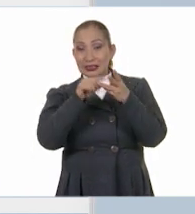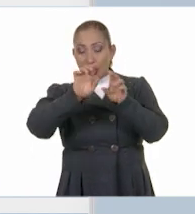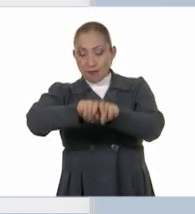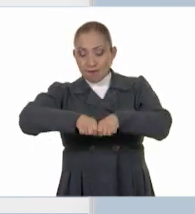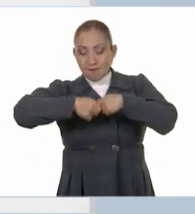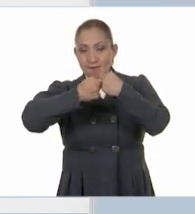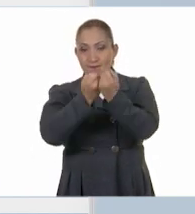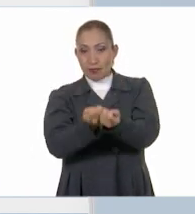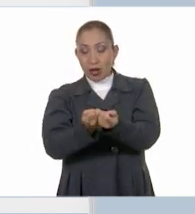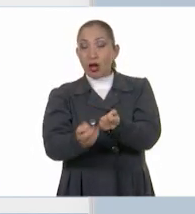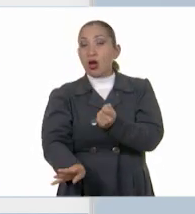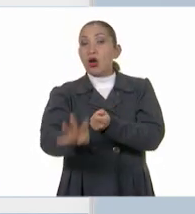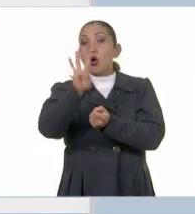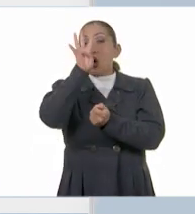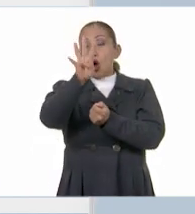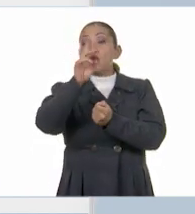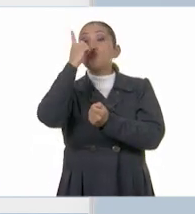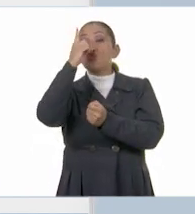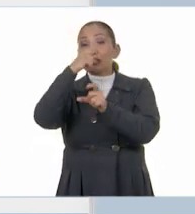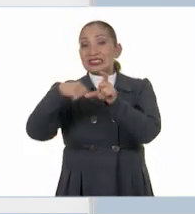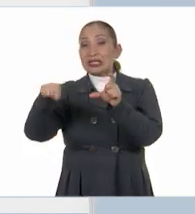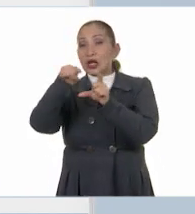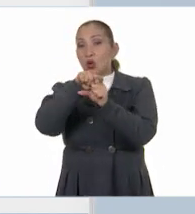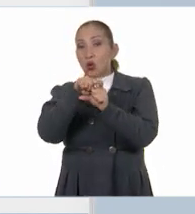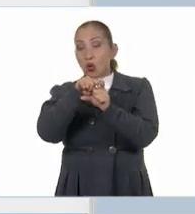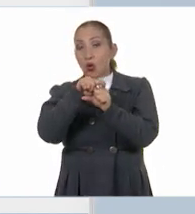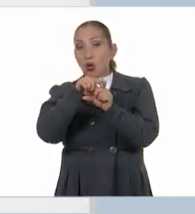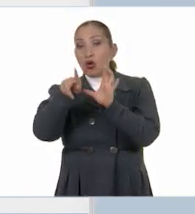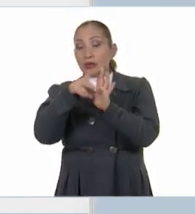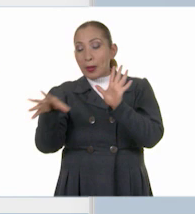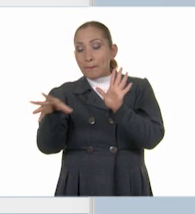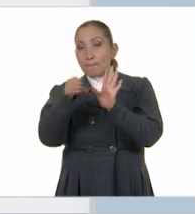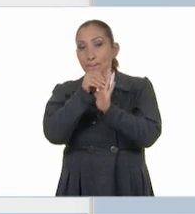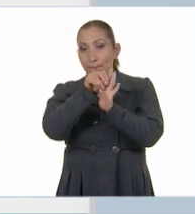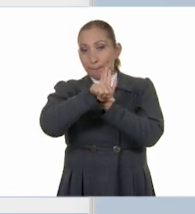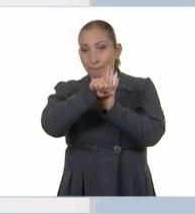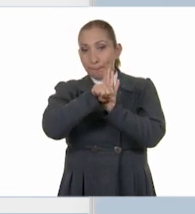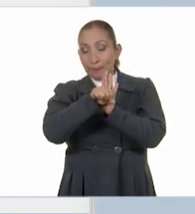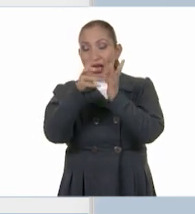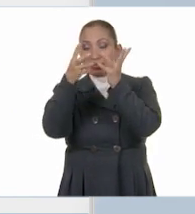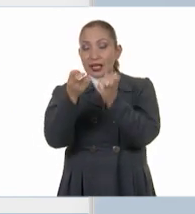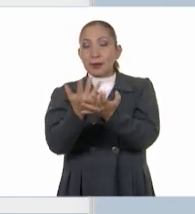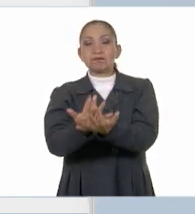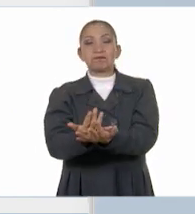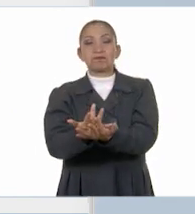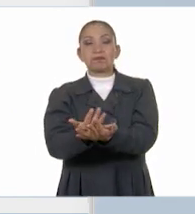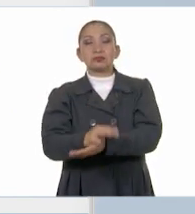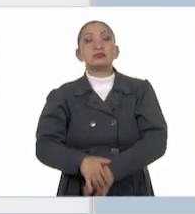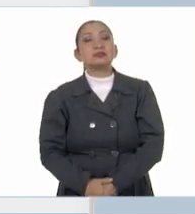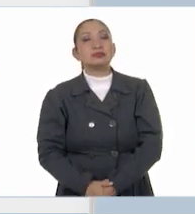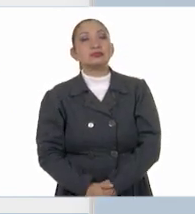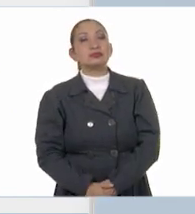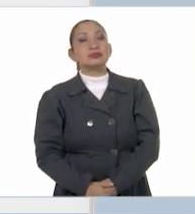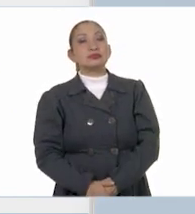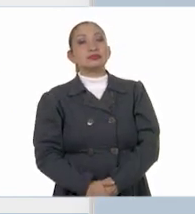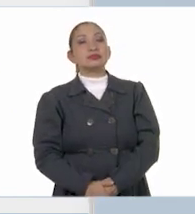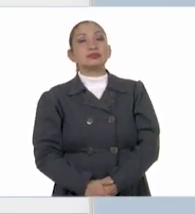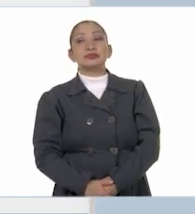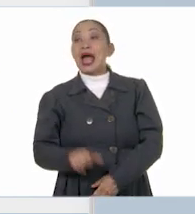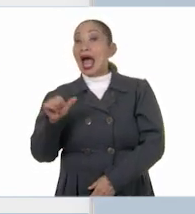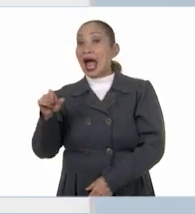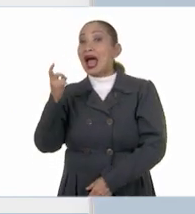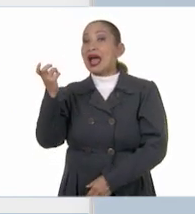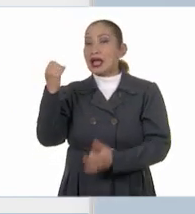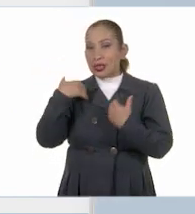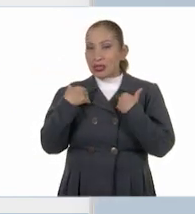calcetín. 4. Pega uno de los círculos. 5. Deja secar unos minutos. ¡Ah! Ese